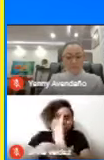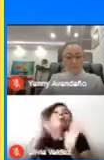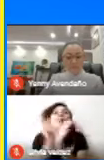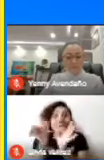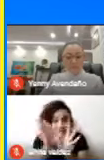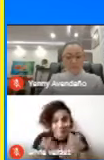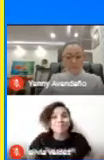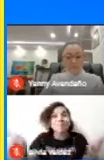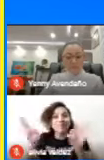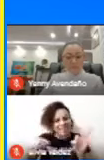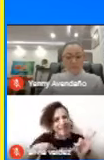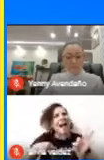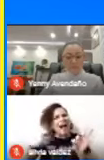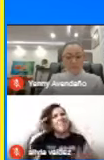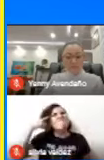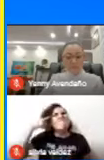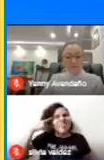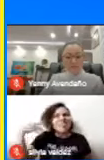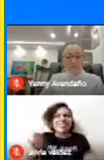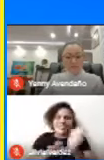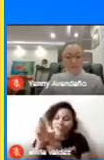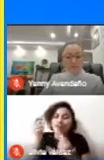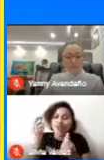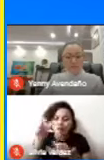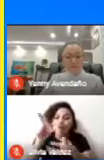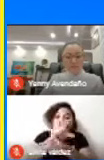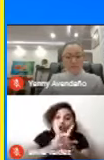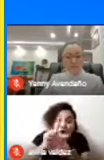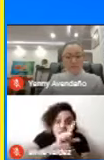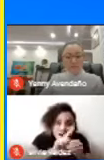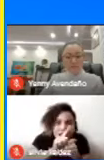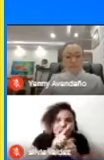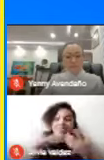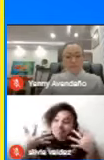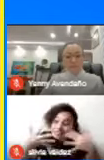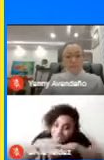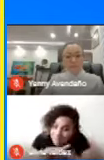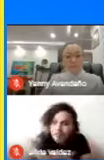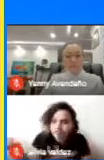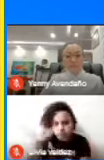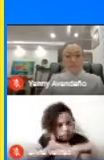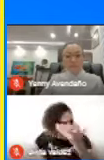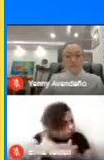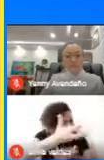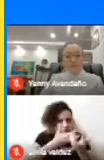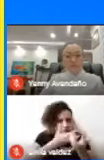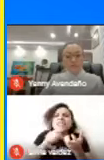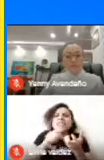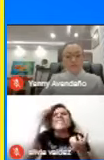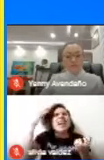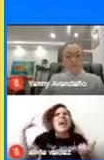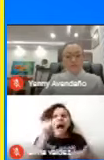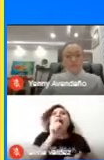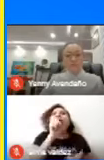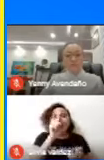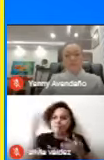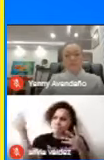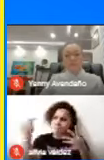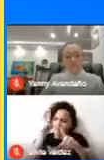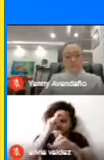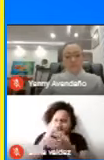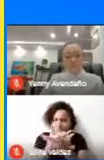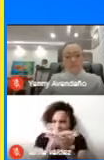importante tener una noción de desarrollo económico local, integrador, que tenga en cuenta las diversidades